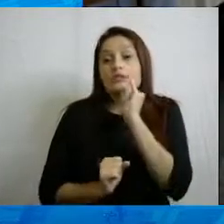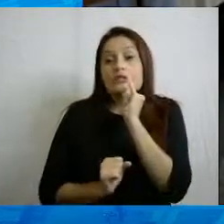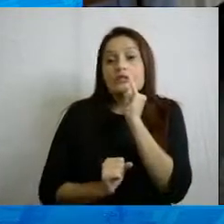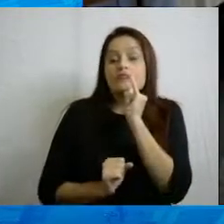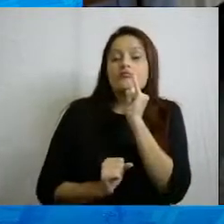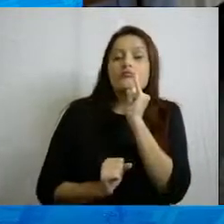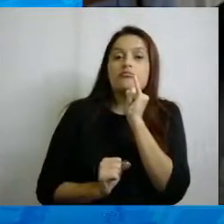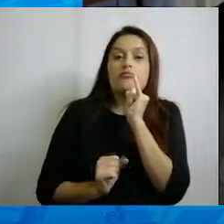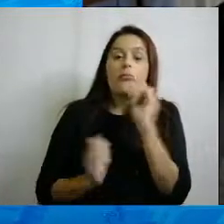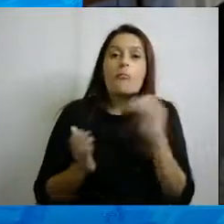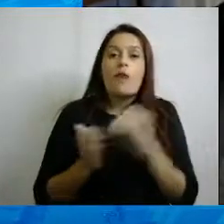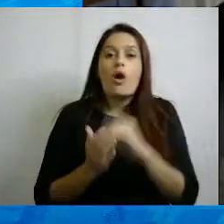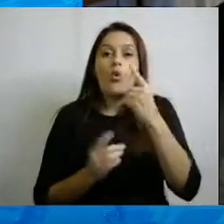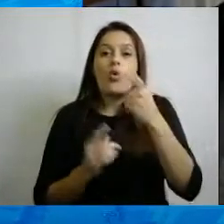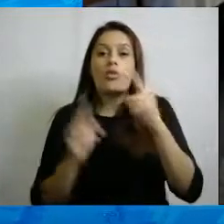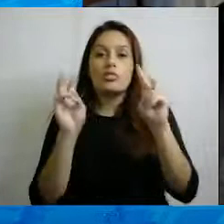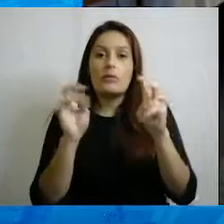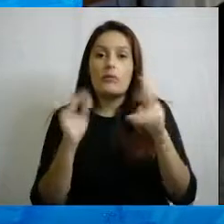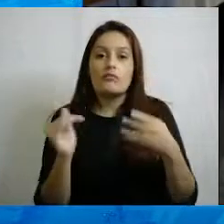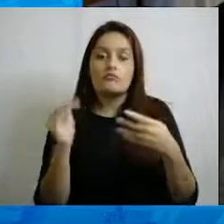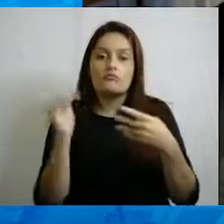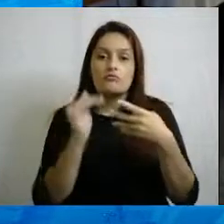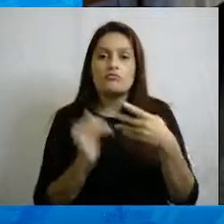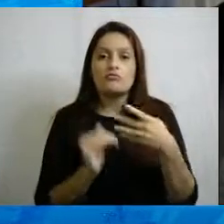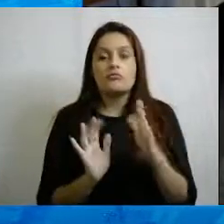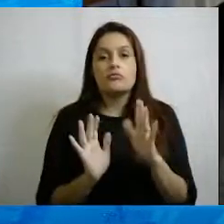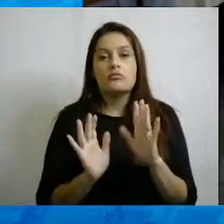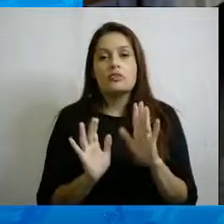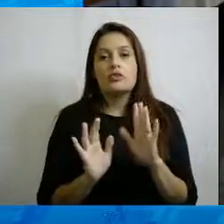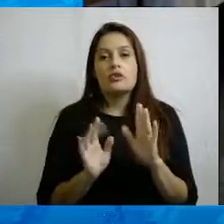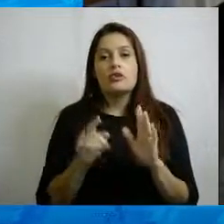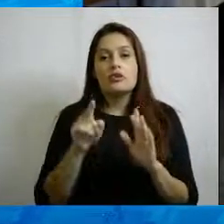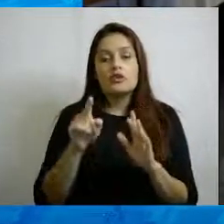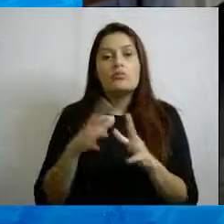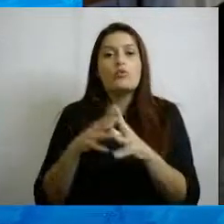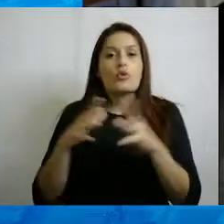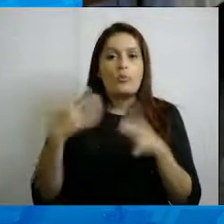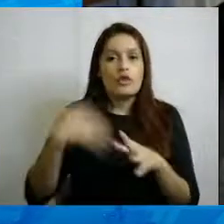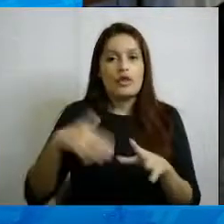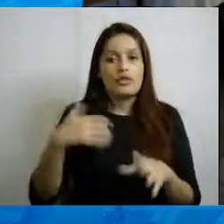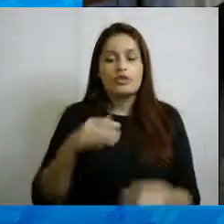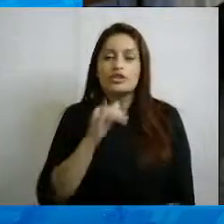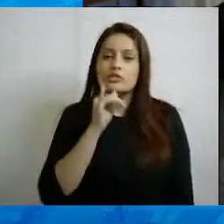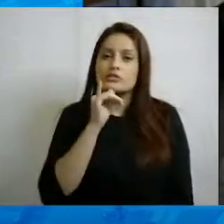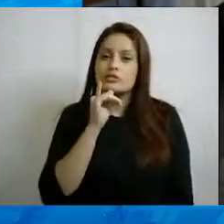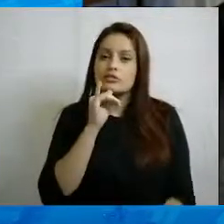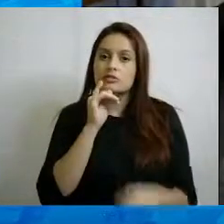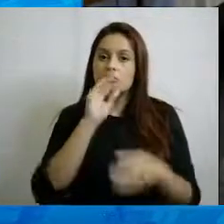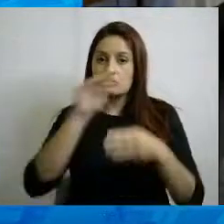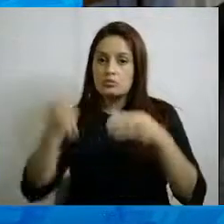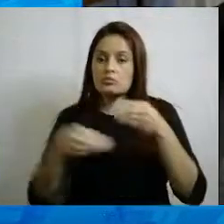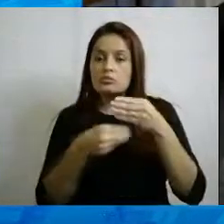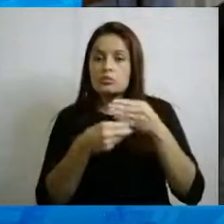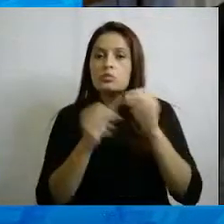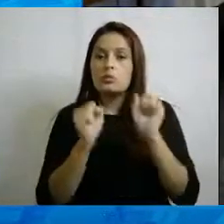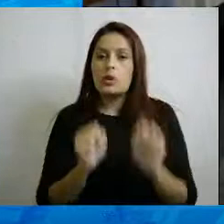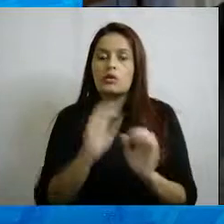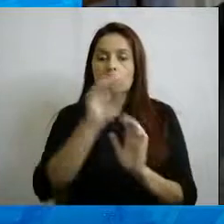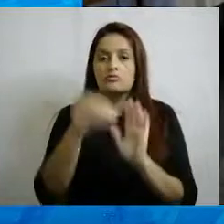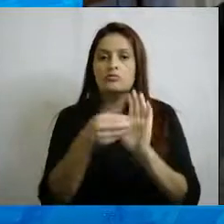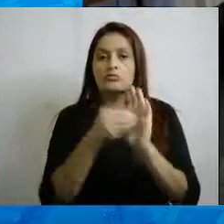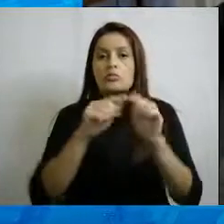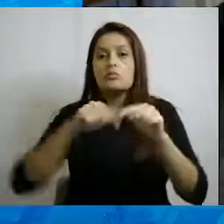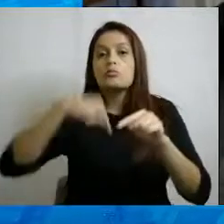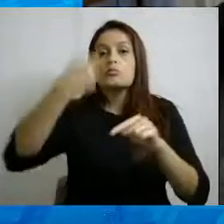para más de un tema la comisión jurídica. Me parece de alta relevancia y no hay ningún problema. Podemos convocar quizá para el